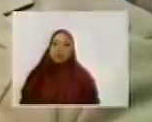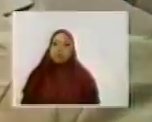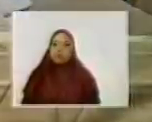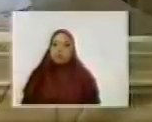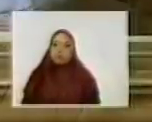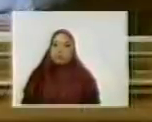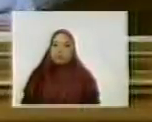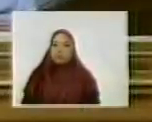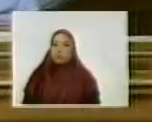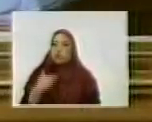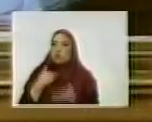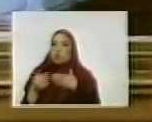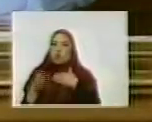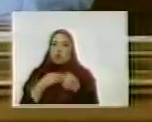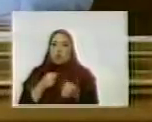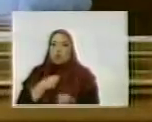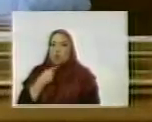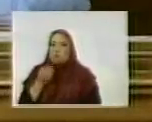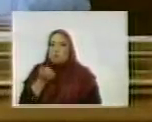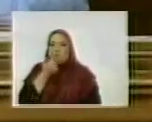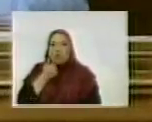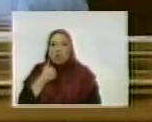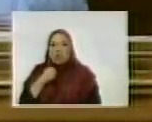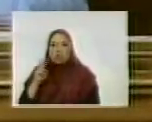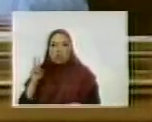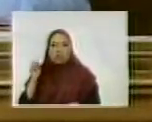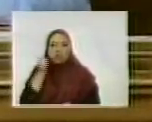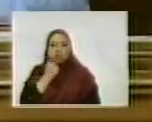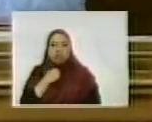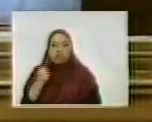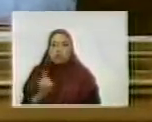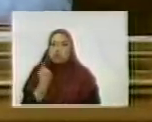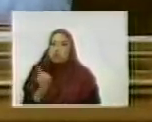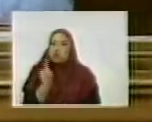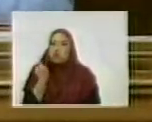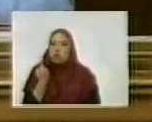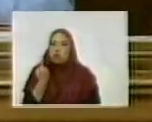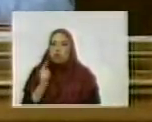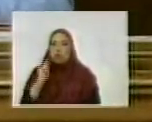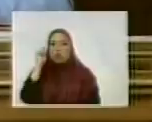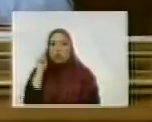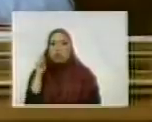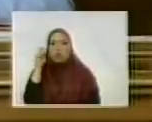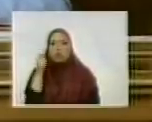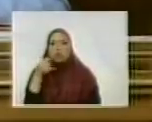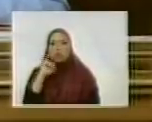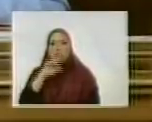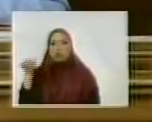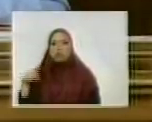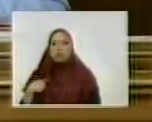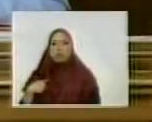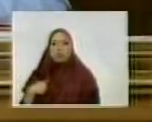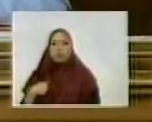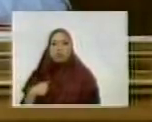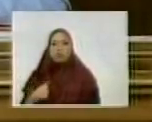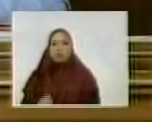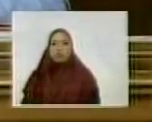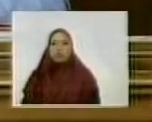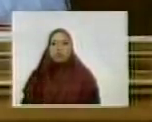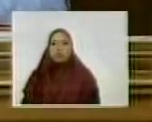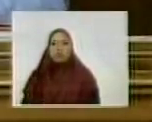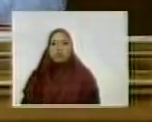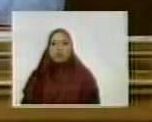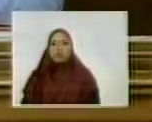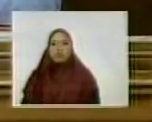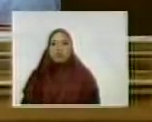Ningún complejo, un valiente. Solo, ¿cuántos diputados, cuántos senadores teníamos nosotros?